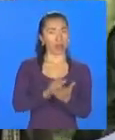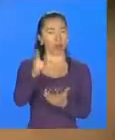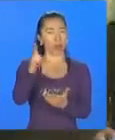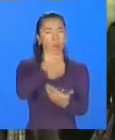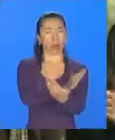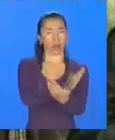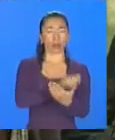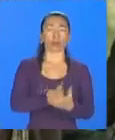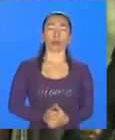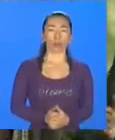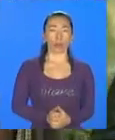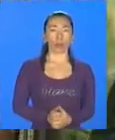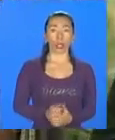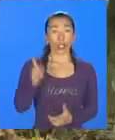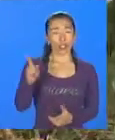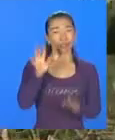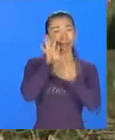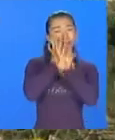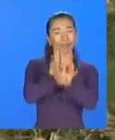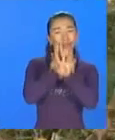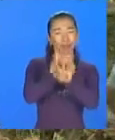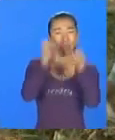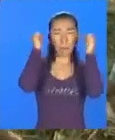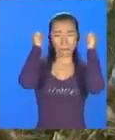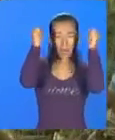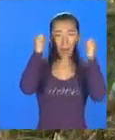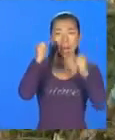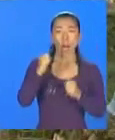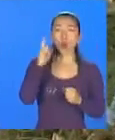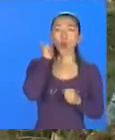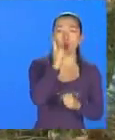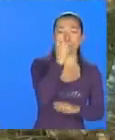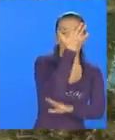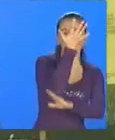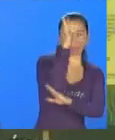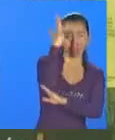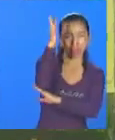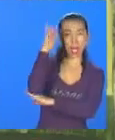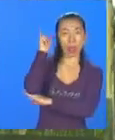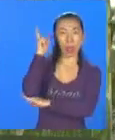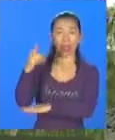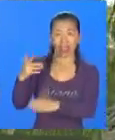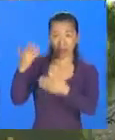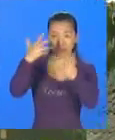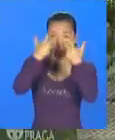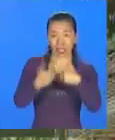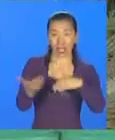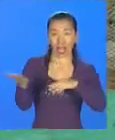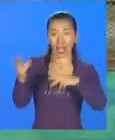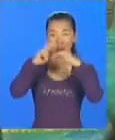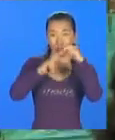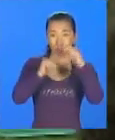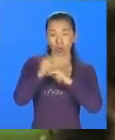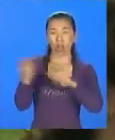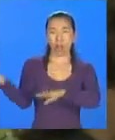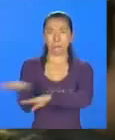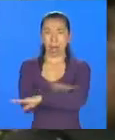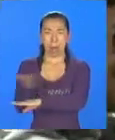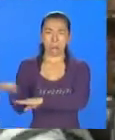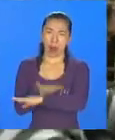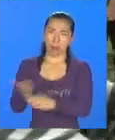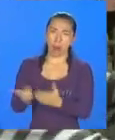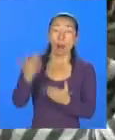La protesta comenzó por la tala de 5 árboles por parte del personal obrero de la constructora Praga del proyecto Reserva Fontanar, con el fin de